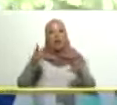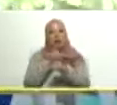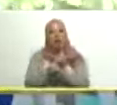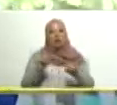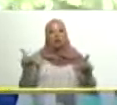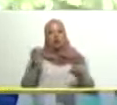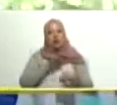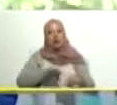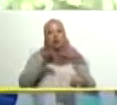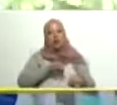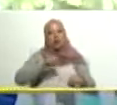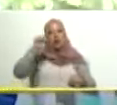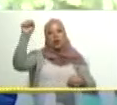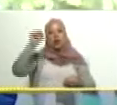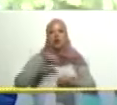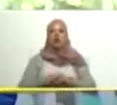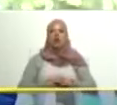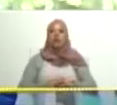y socialista,